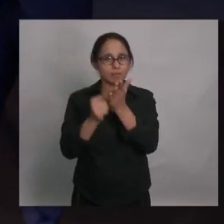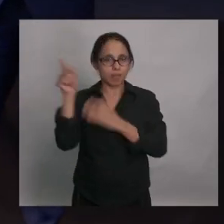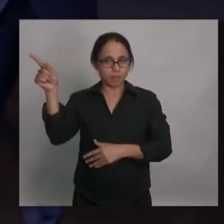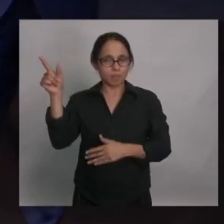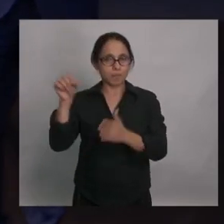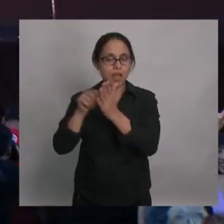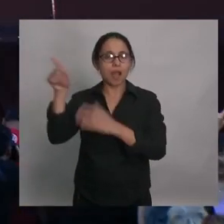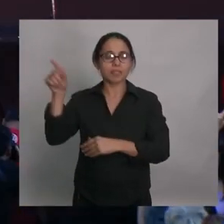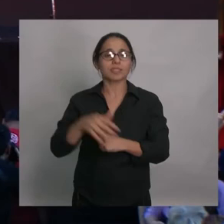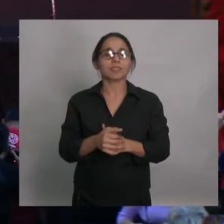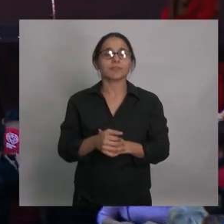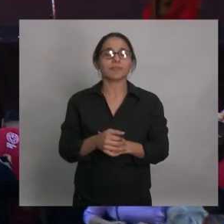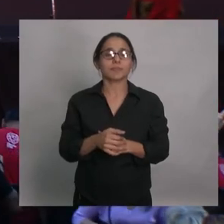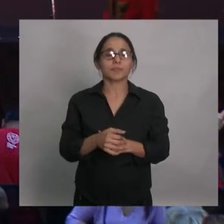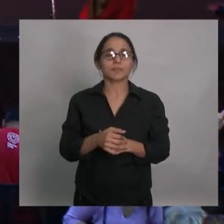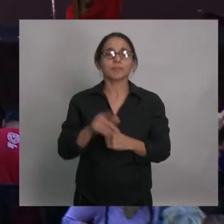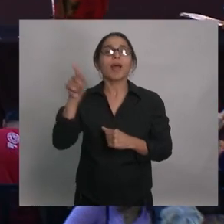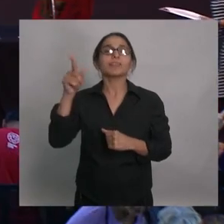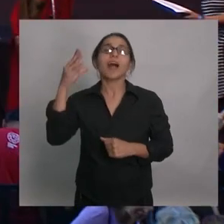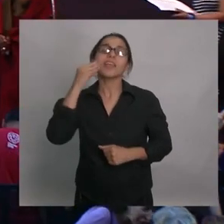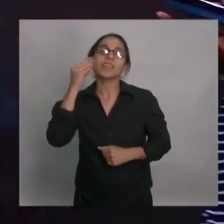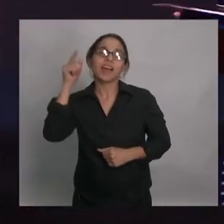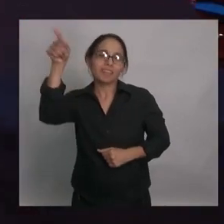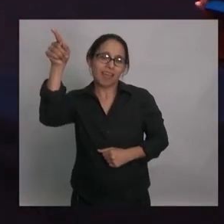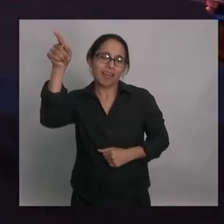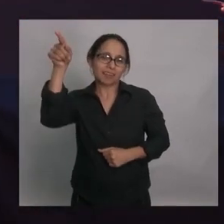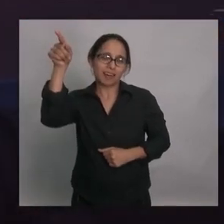internacional de inglaterra